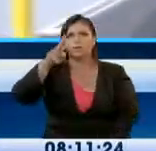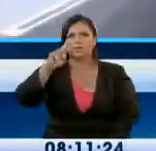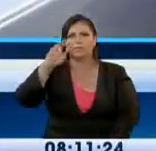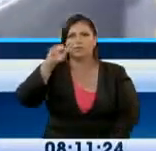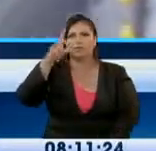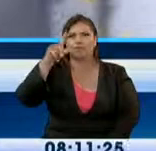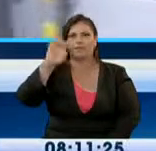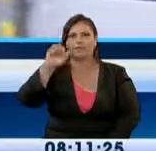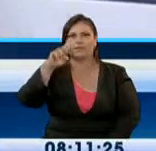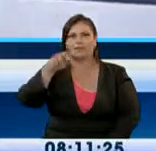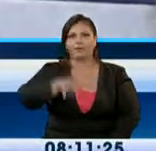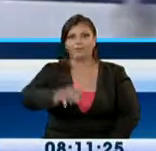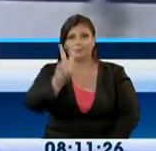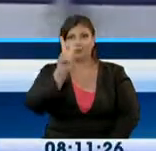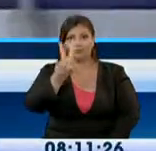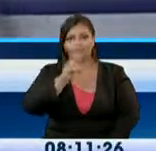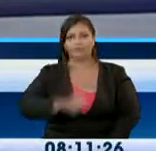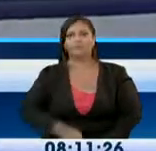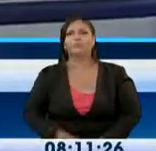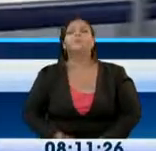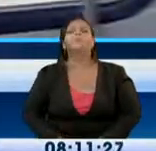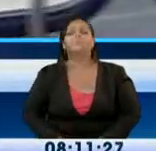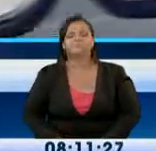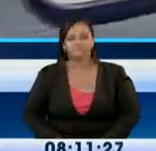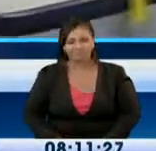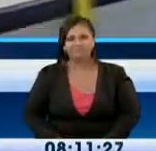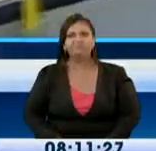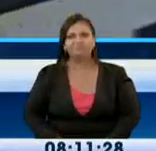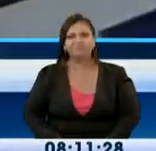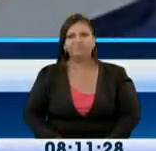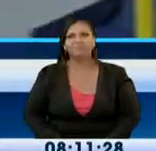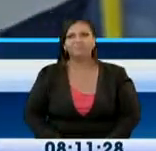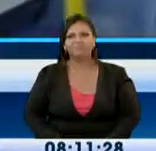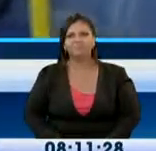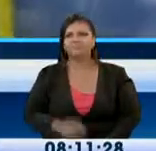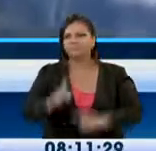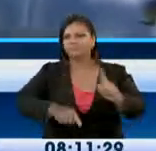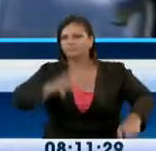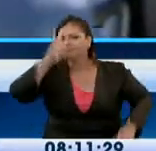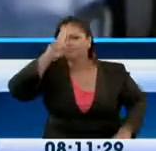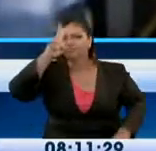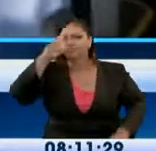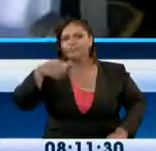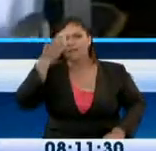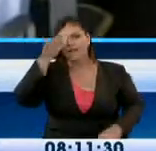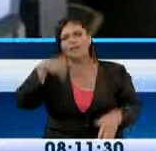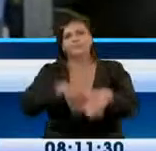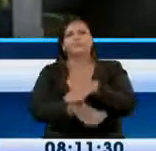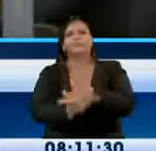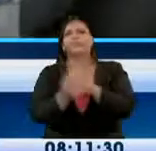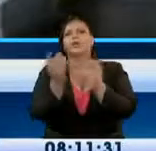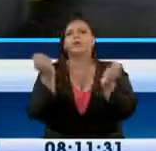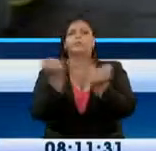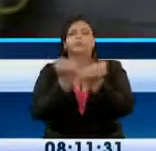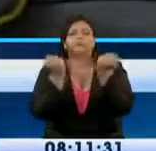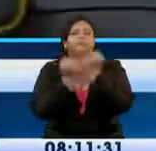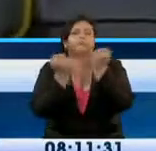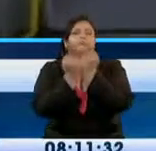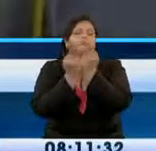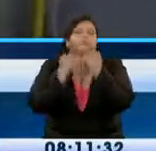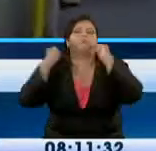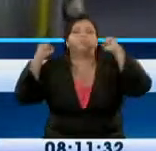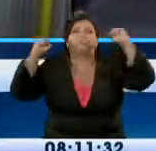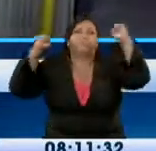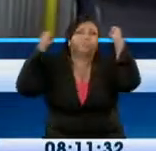la 9 de octubre. ¿Ya ha visto cómo operan ya? Sí, yo he visto cómo operan. ¿Aprovechan la aglomeración, tal vez? Claro, la aglomeración, pues. Es decir, que en horas pico. No, en